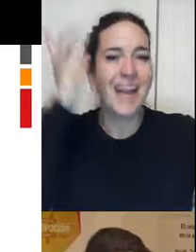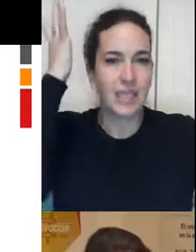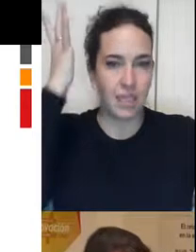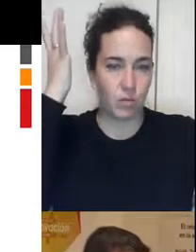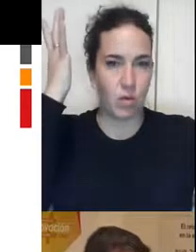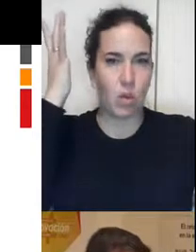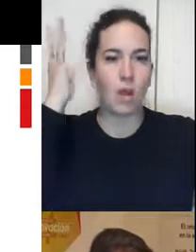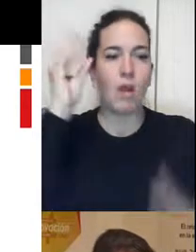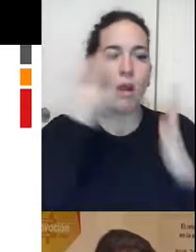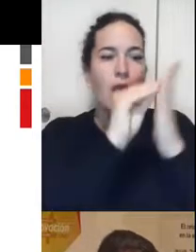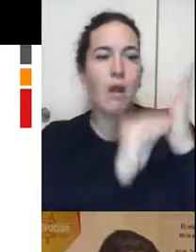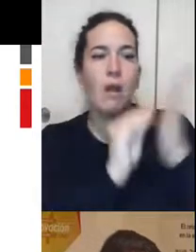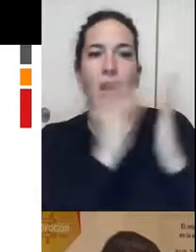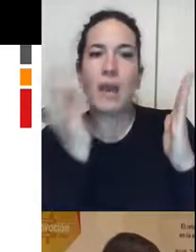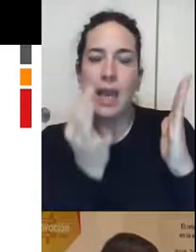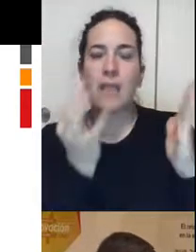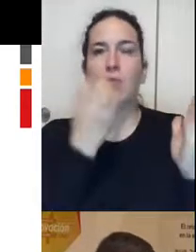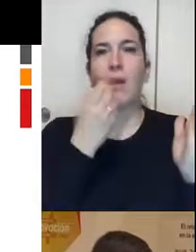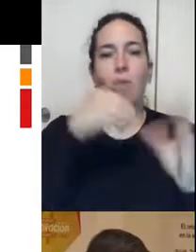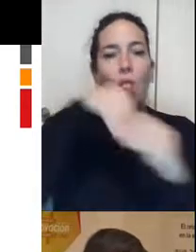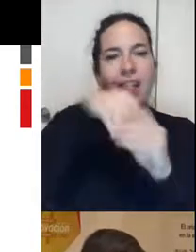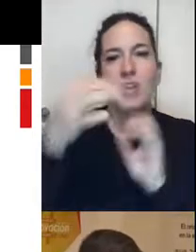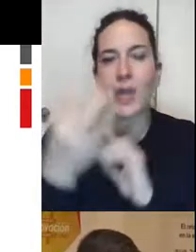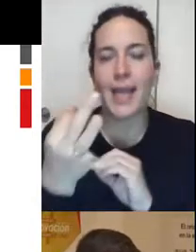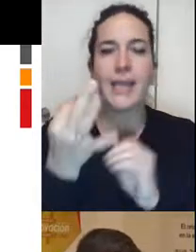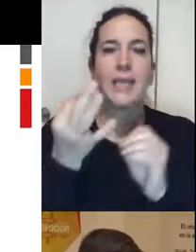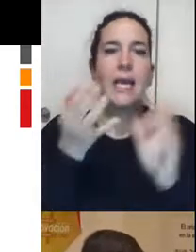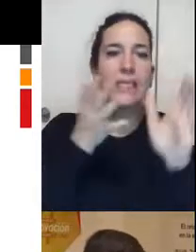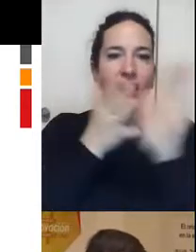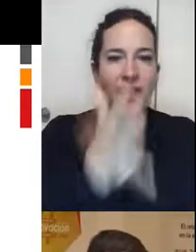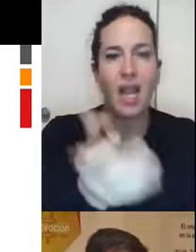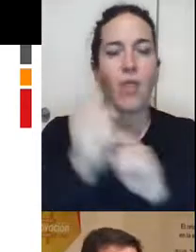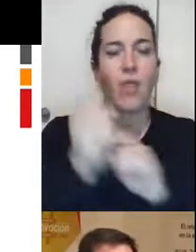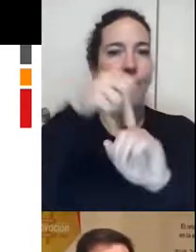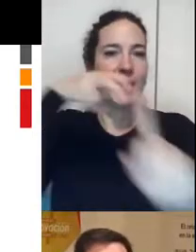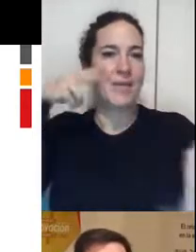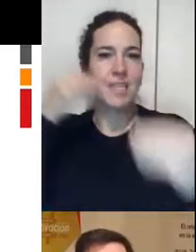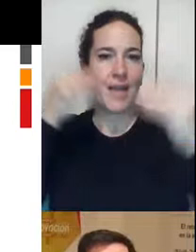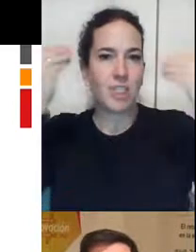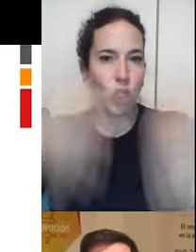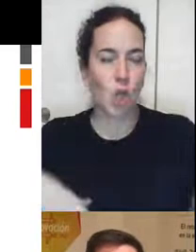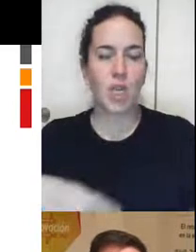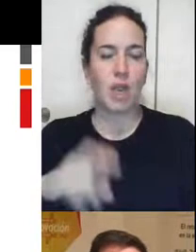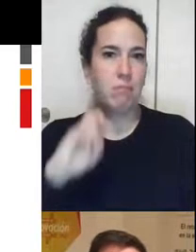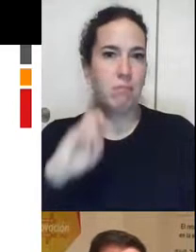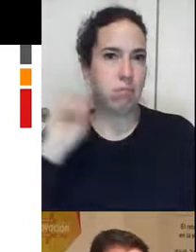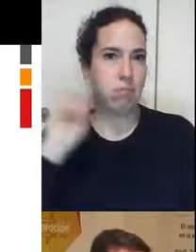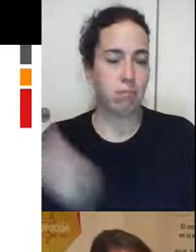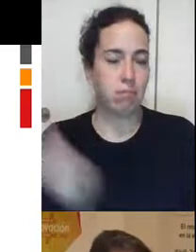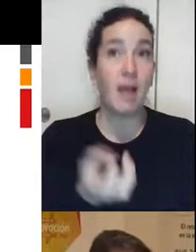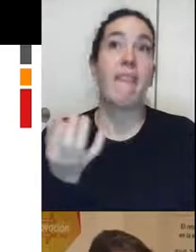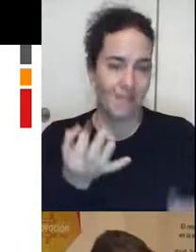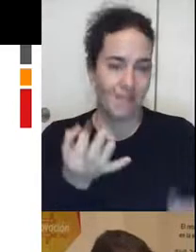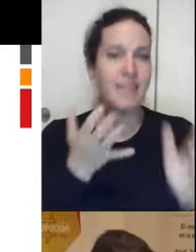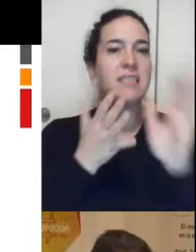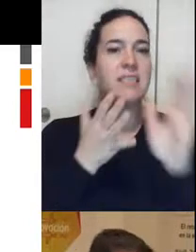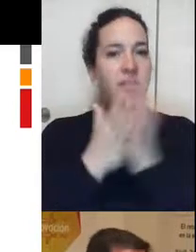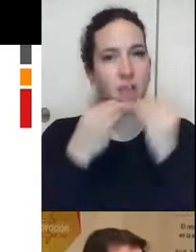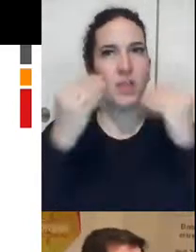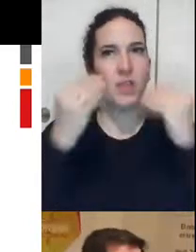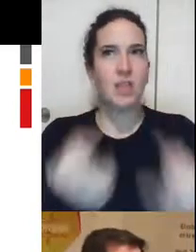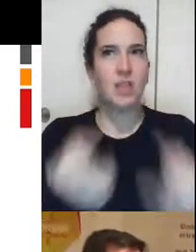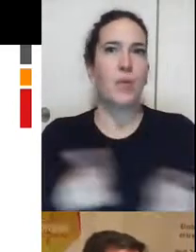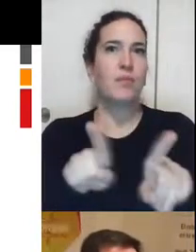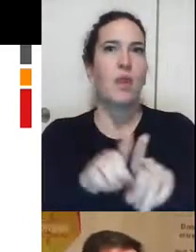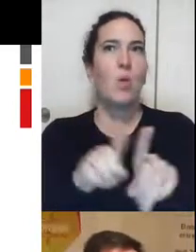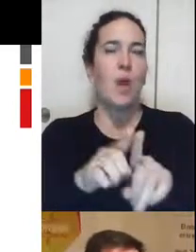componente, significado, perspectiva histórica, todas estas cuestiones. Deben de tener, por supuesto, un significado histórico que aporte algo también